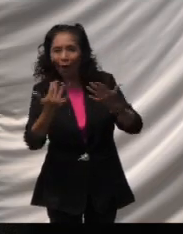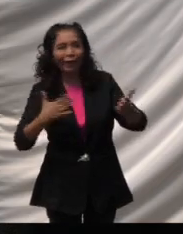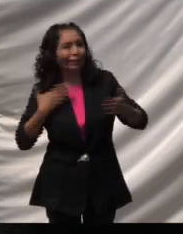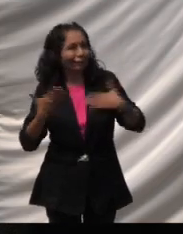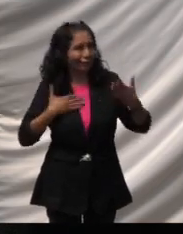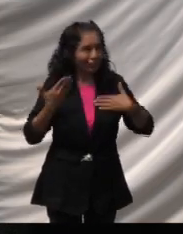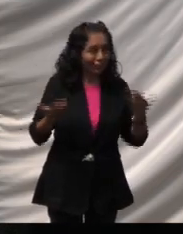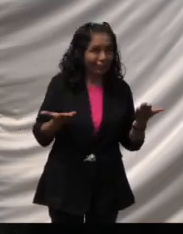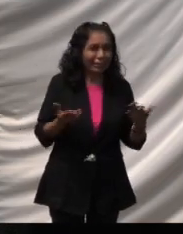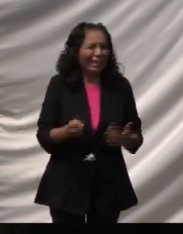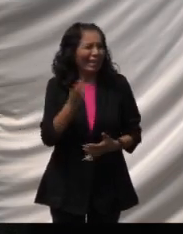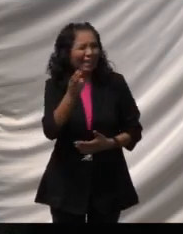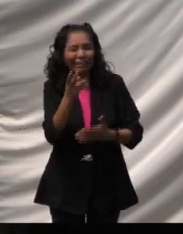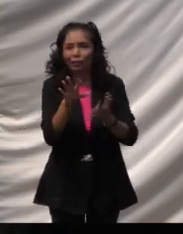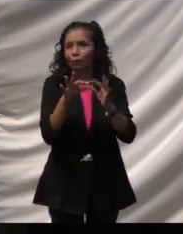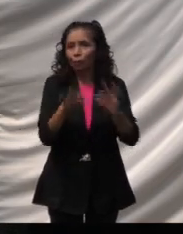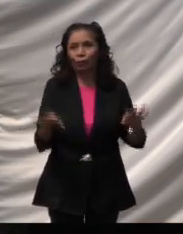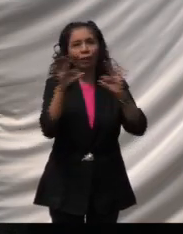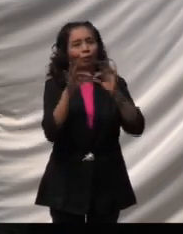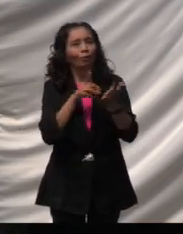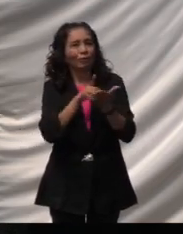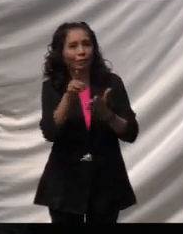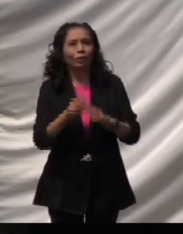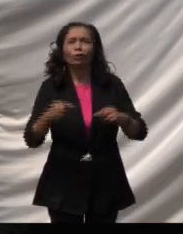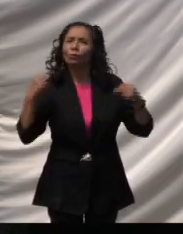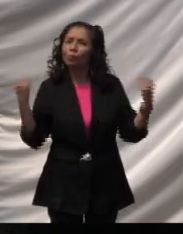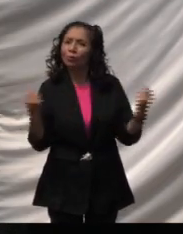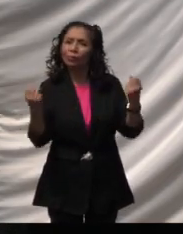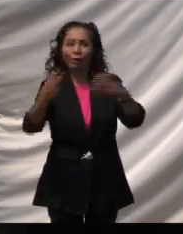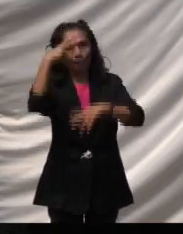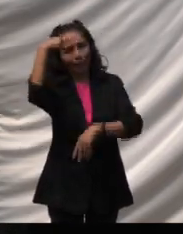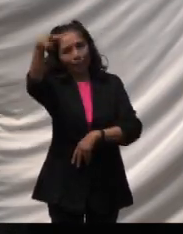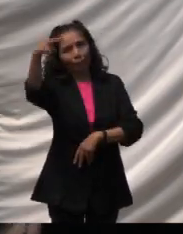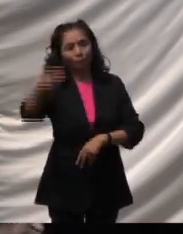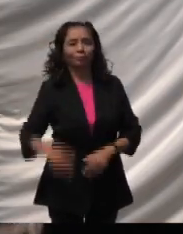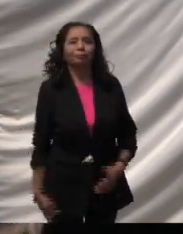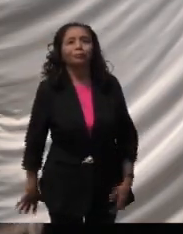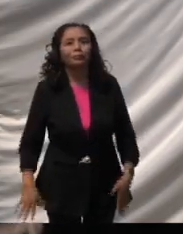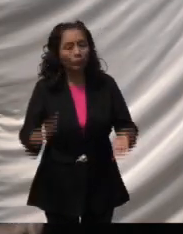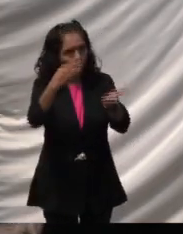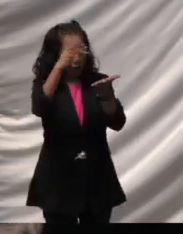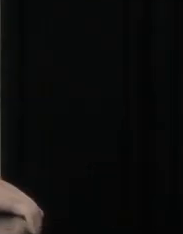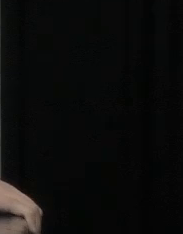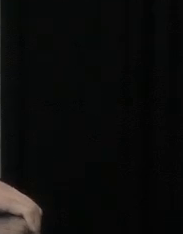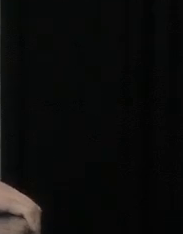reforzar los derechos de los niños. ¡Viva México! Muchas gracias.